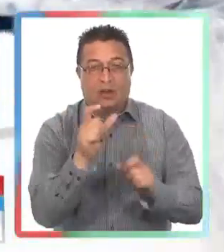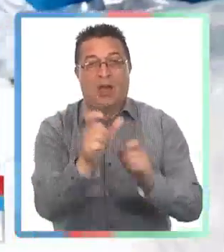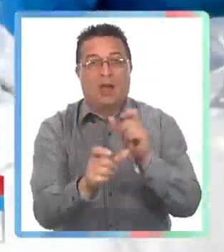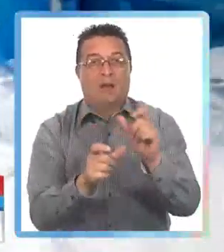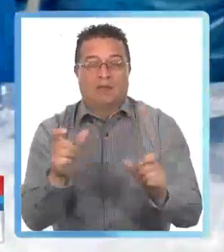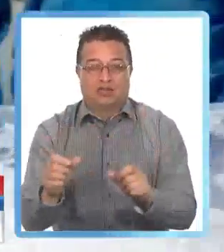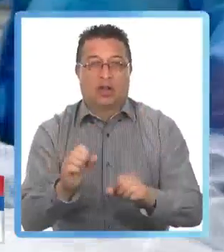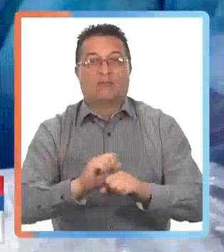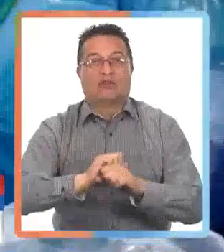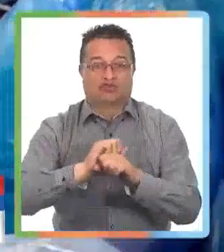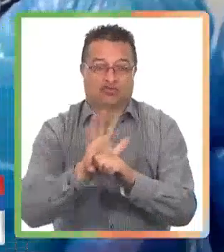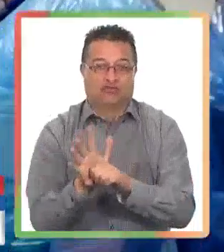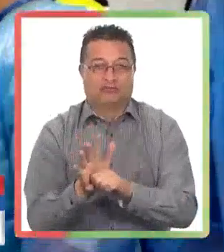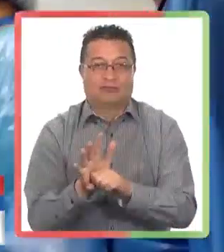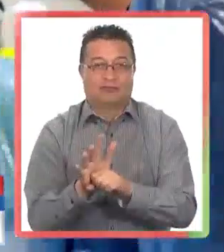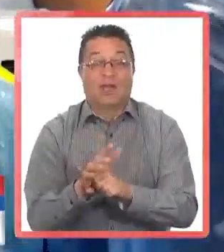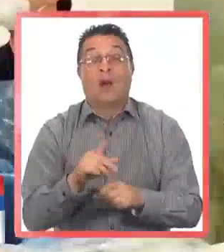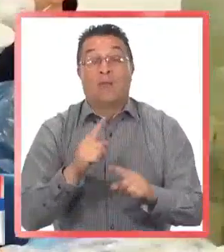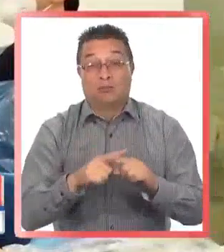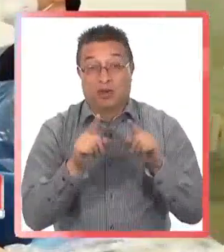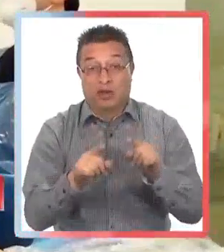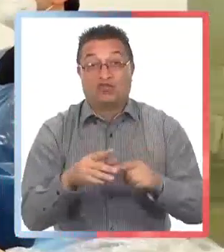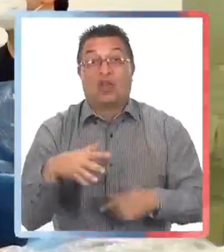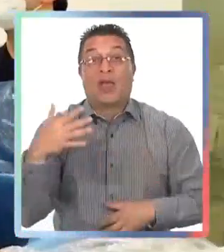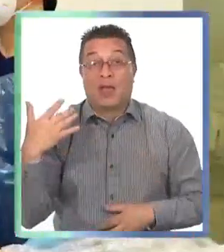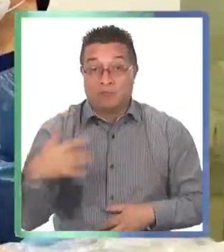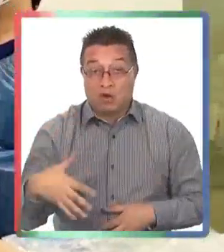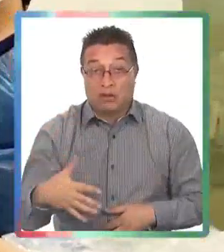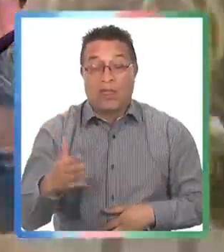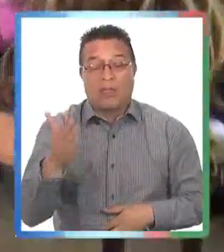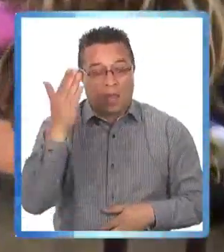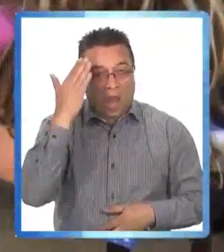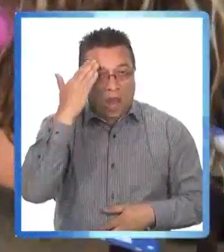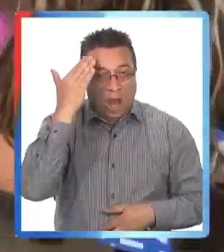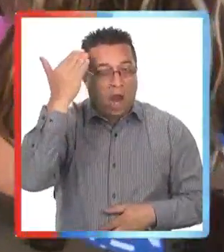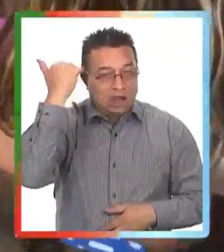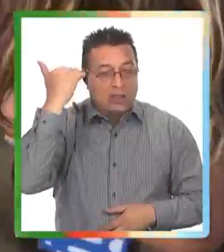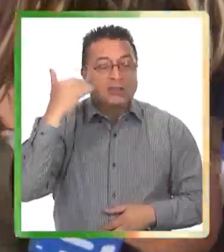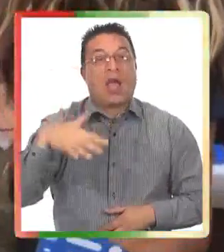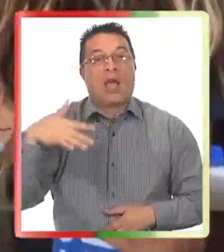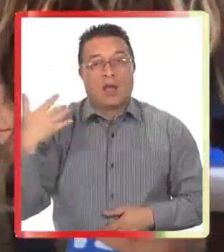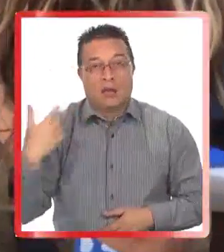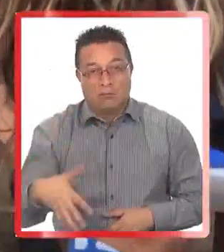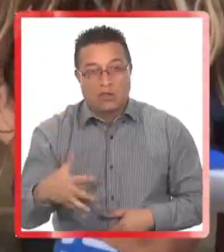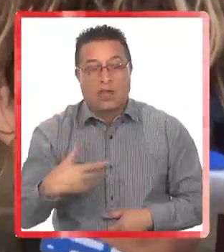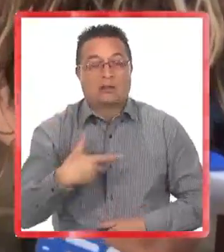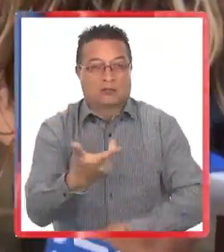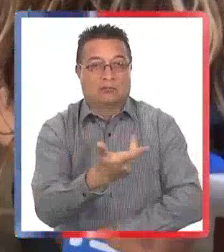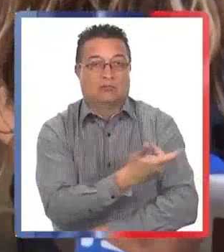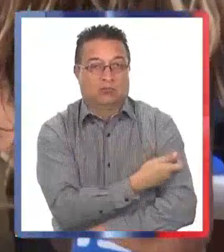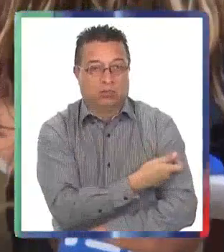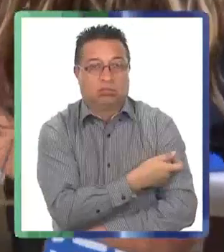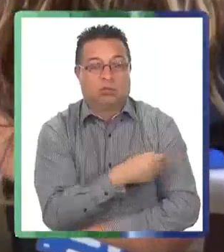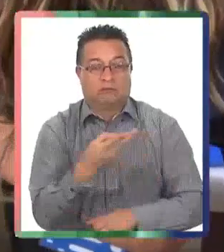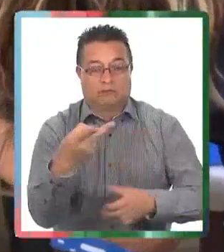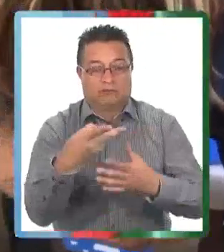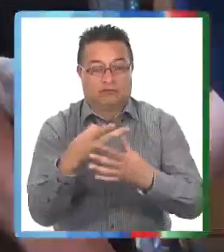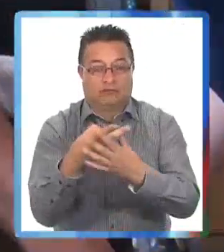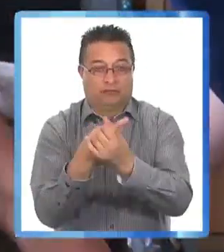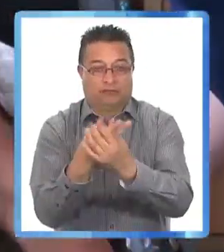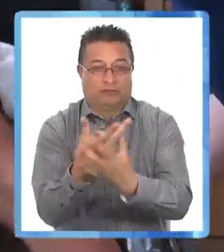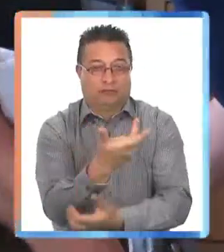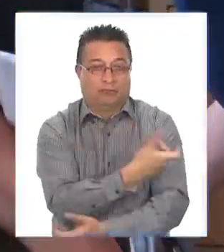personas frente al COVID-19. Por eso es tan importante que la gente tome conciencia de que es clave acudir a aplicarse la vacuna